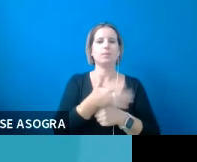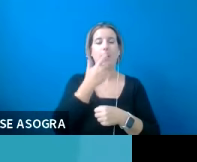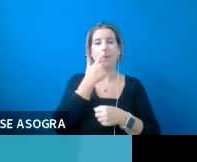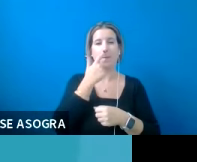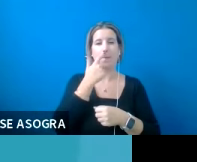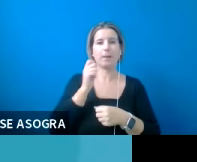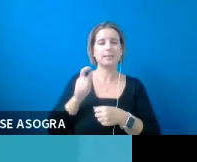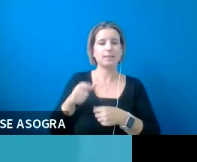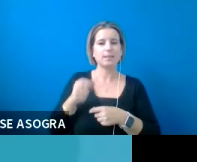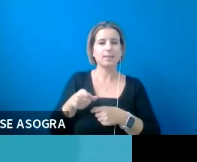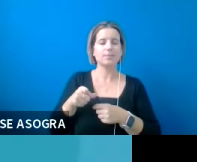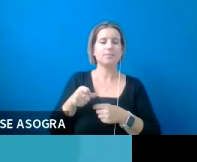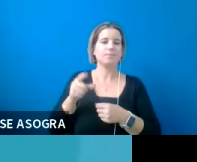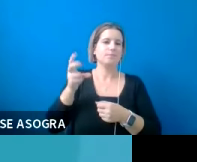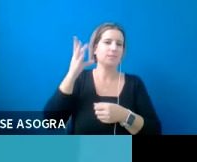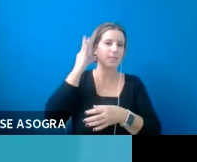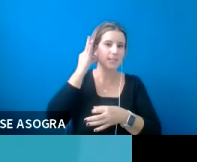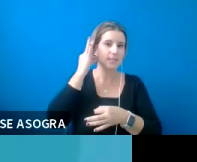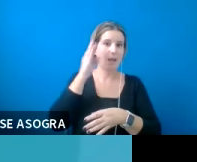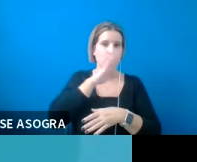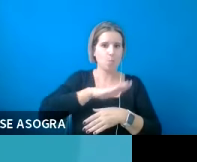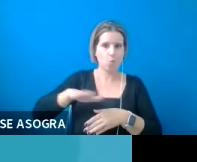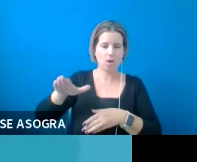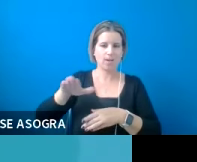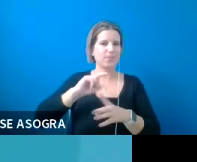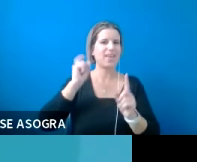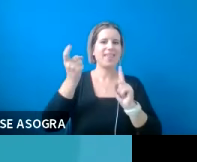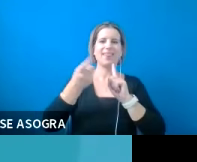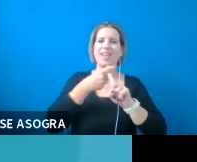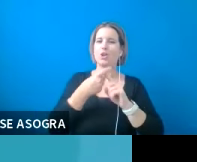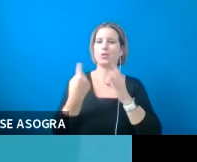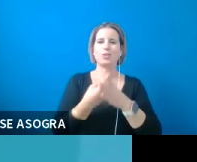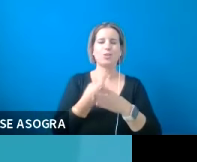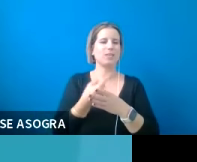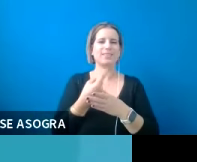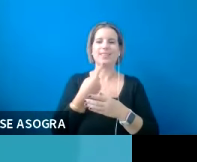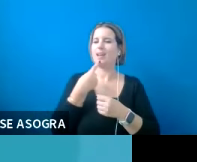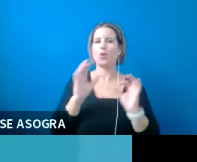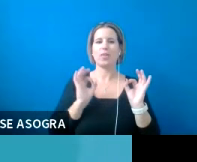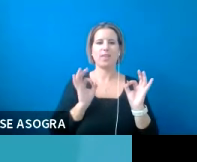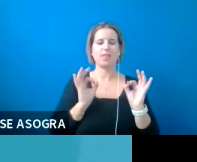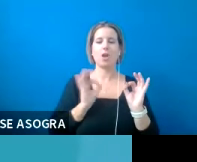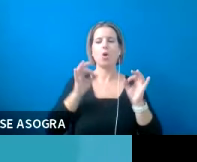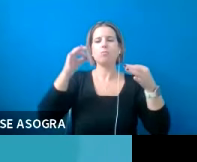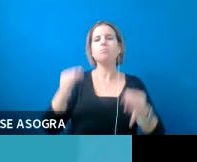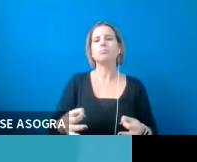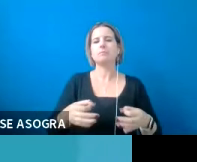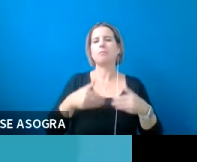menudo muchas niñas y mujeres no reciben un diagnóstico de TEA o su confirmación se retrasa